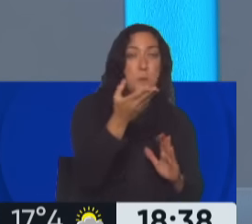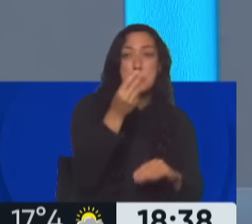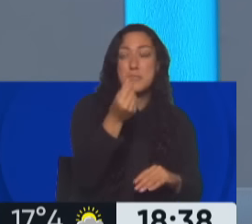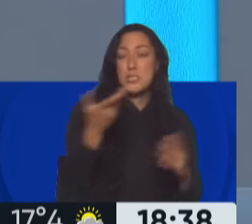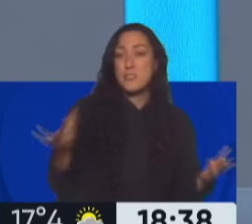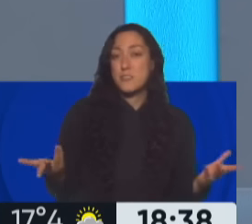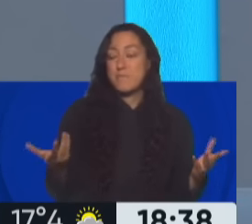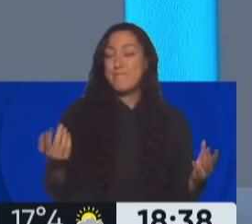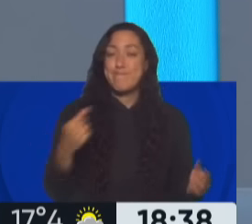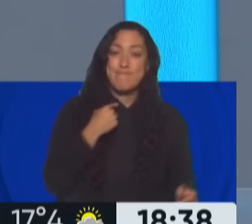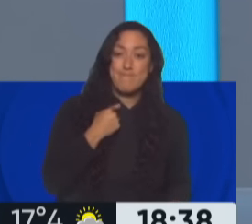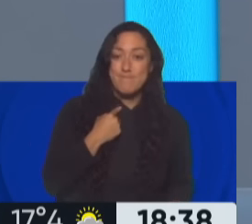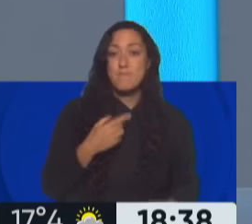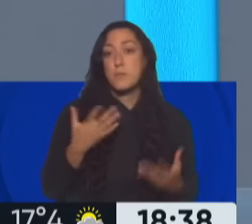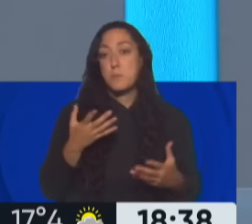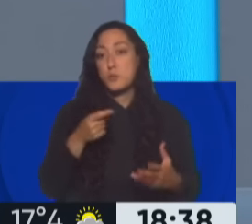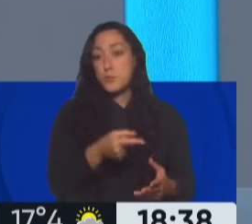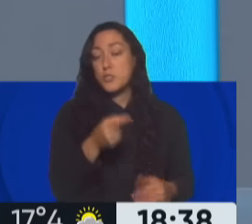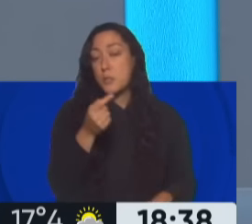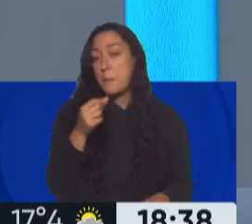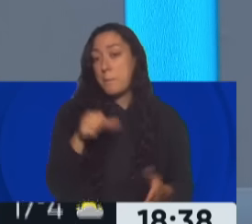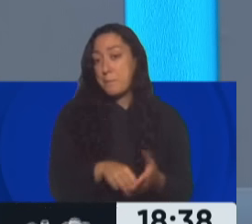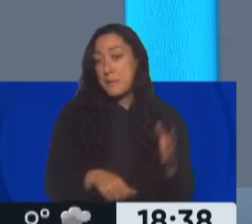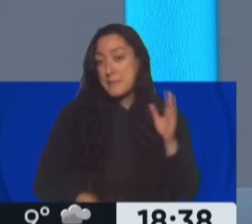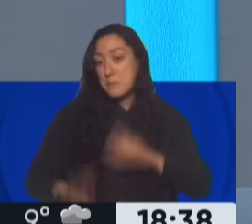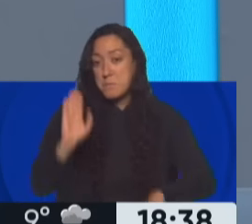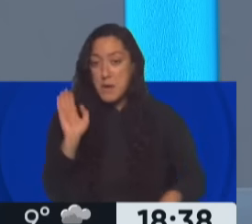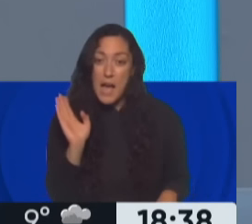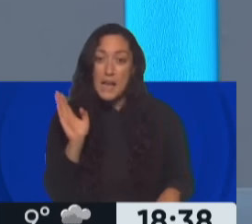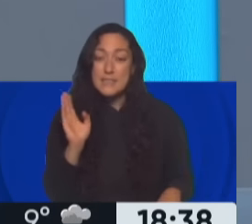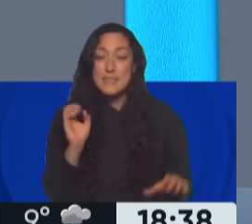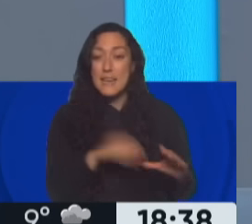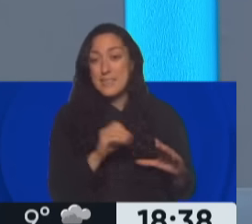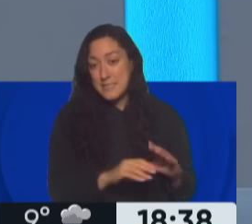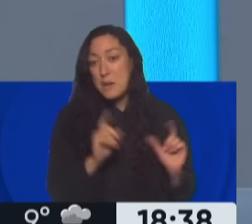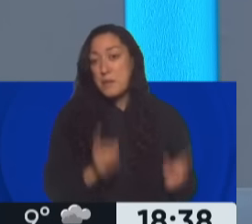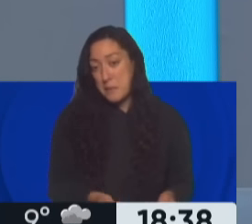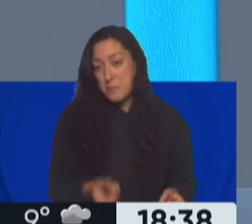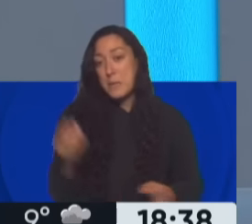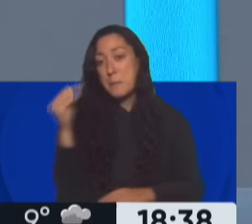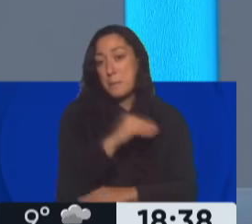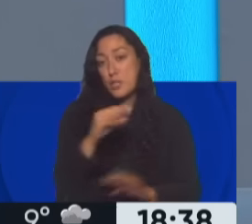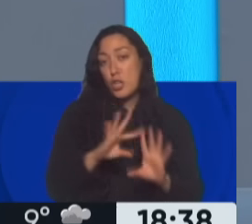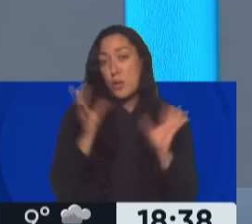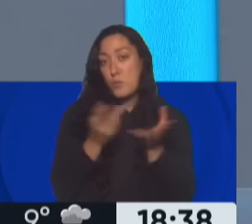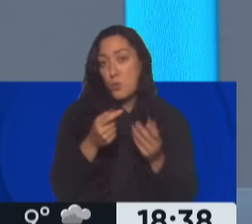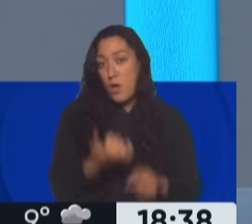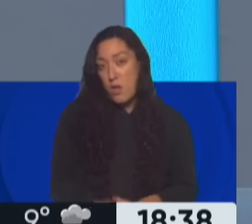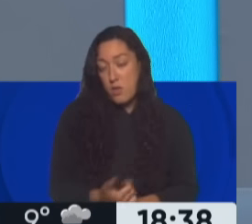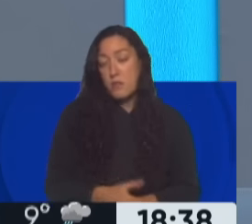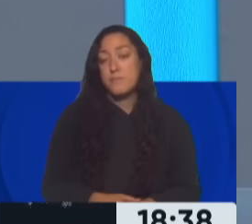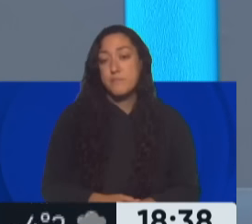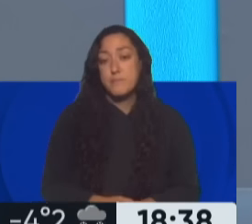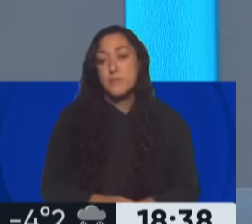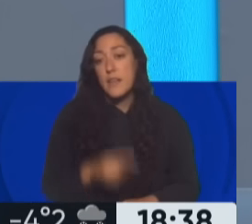especulaciones, bueno, porque también, por supuesto, es uno de los países que entre los que más reservas tiene de petróleo en todo el mundo. Bueno, veremos ahora qué